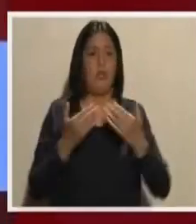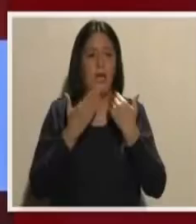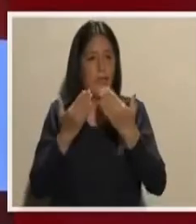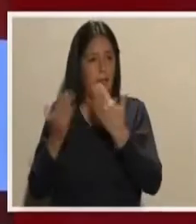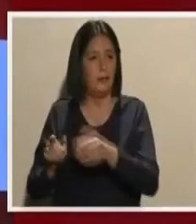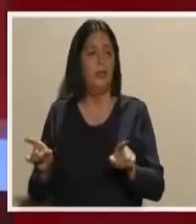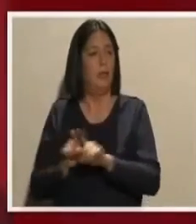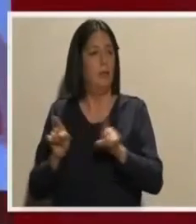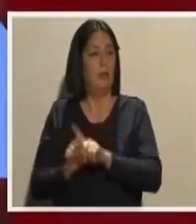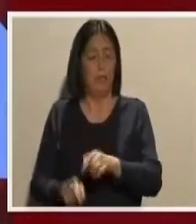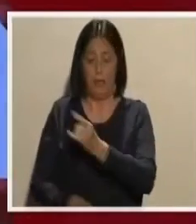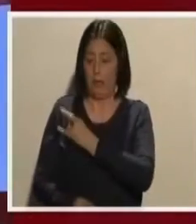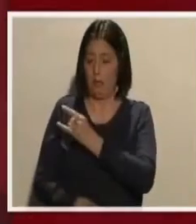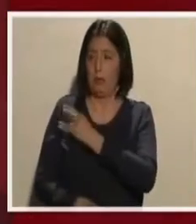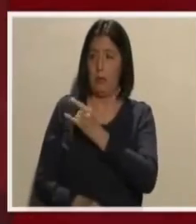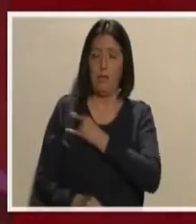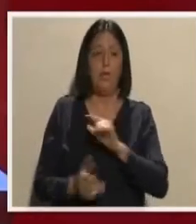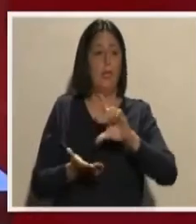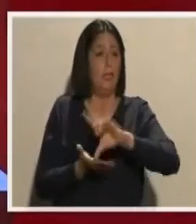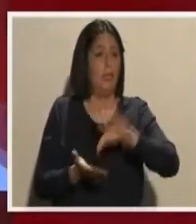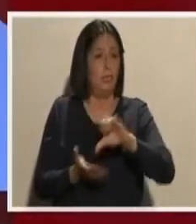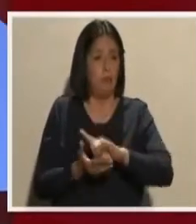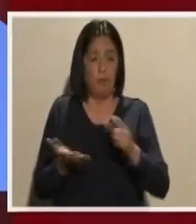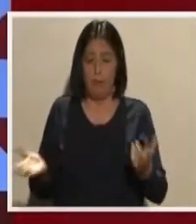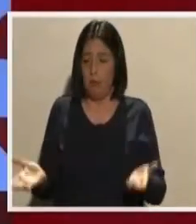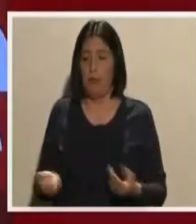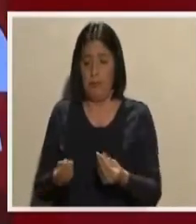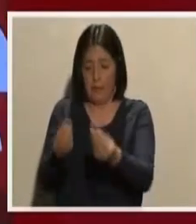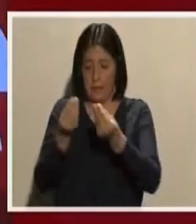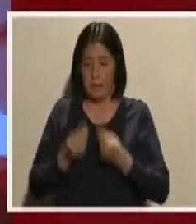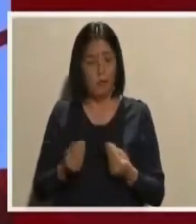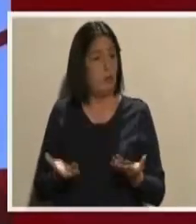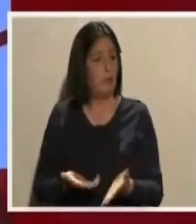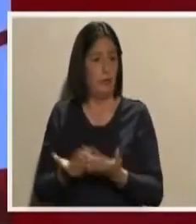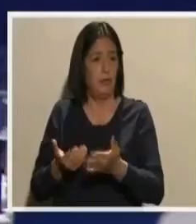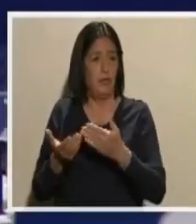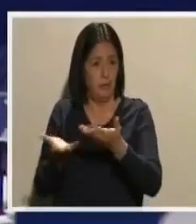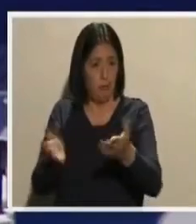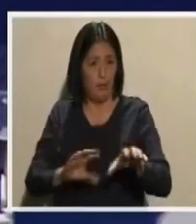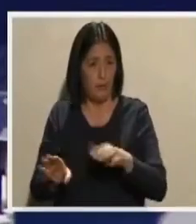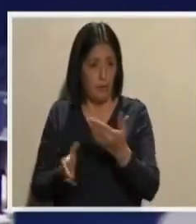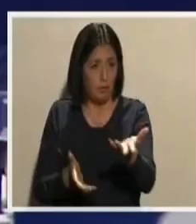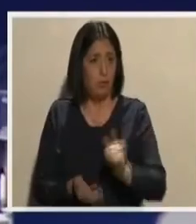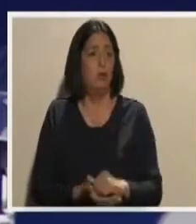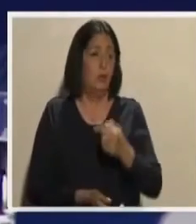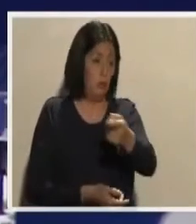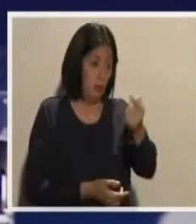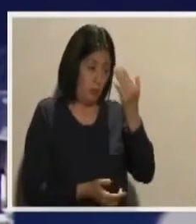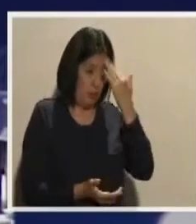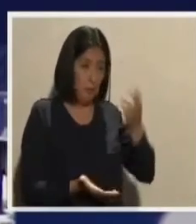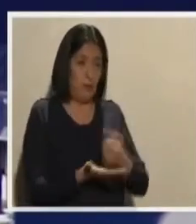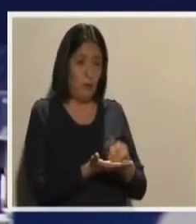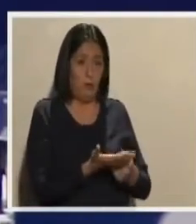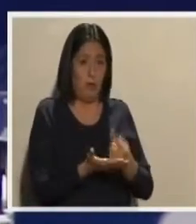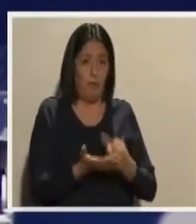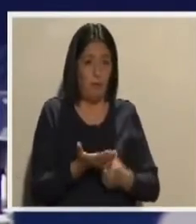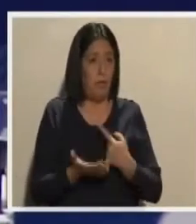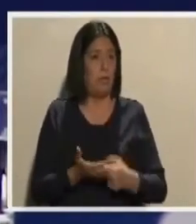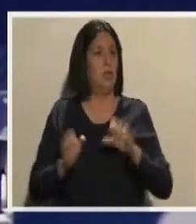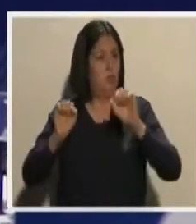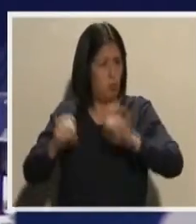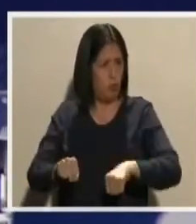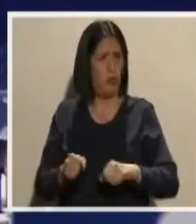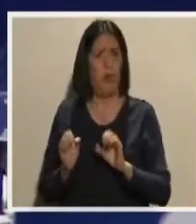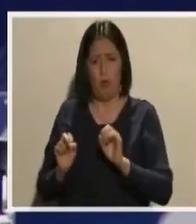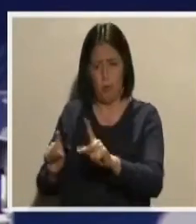agradecer a la Universidad de Lima por las facilidades que ha brindado para este evento. Bueno, como ustedes saben, los debates presidenciales son una oportunidad